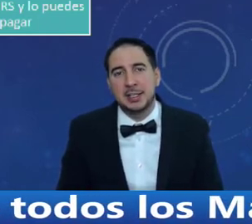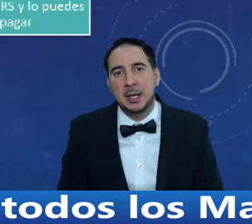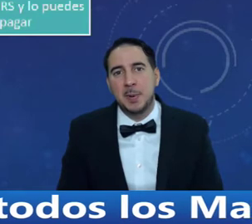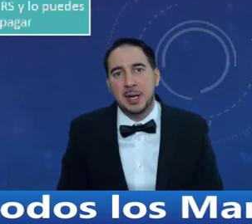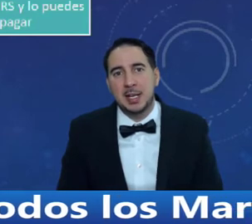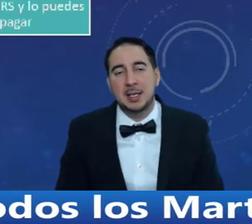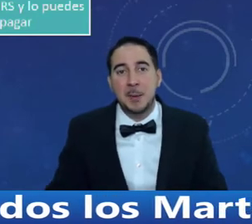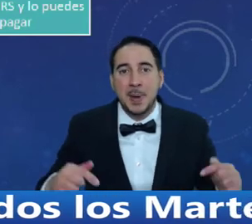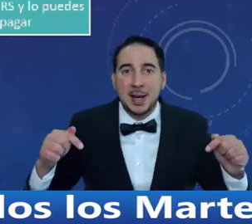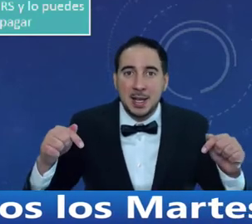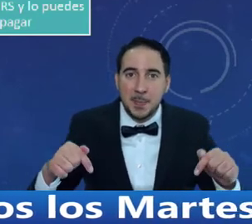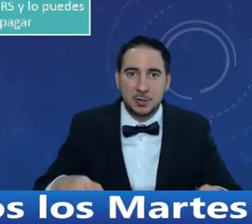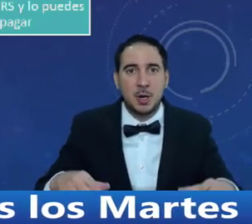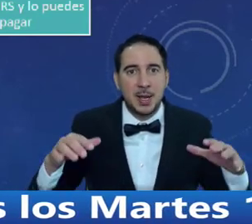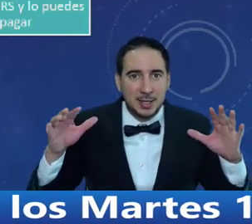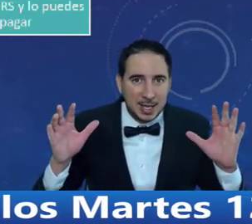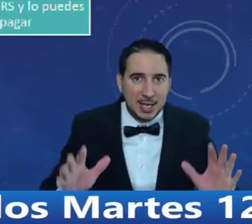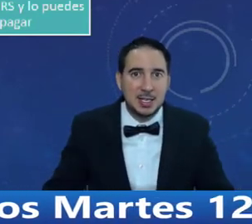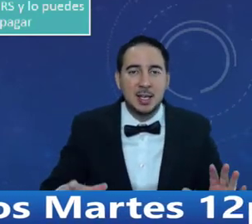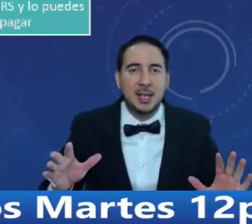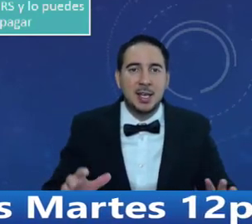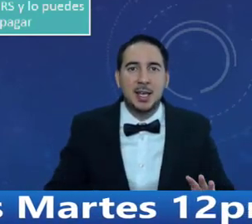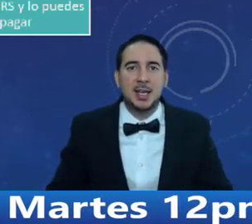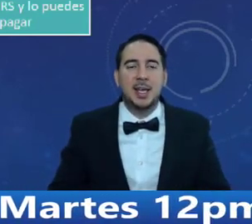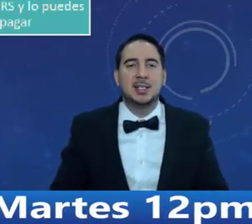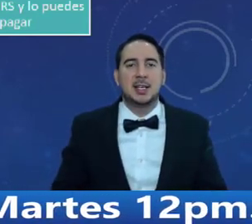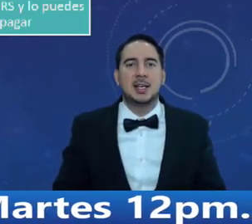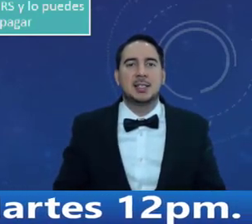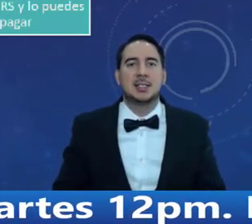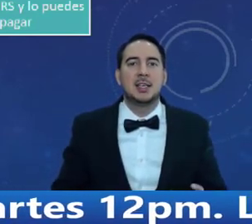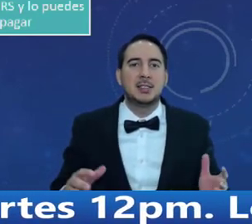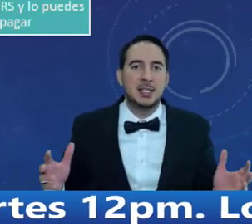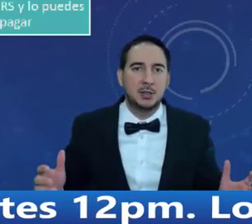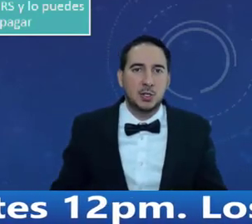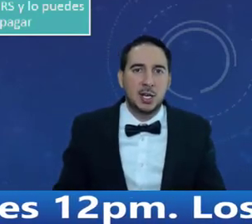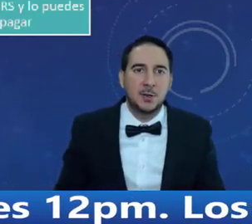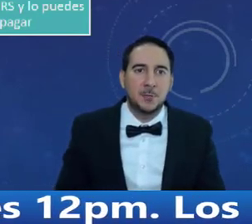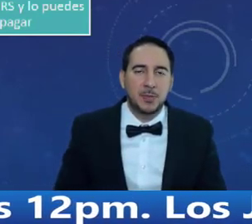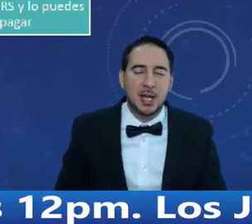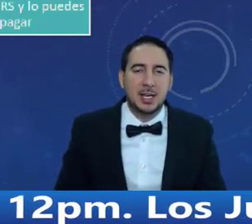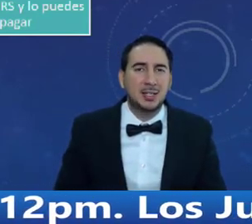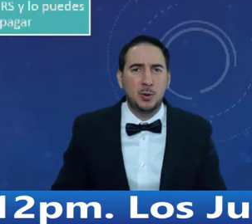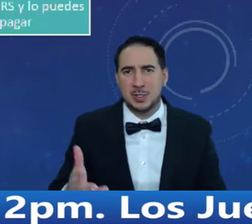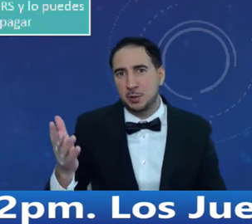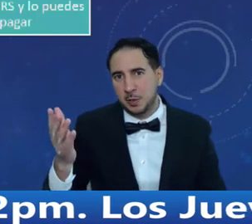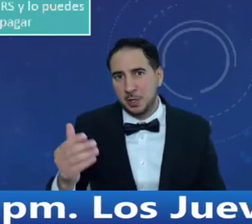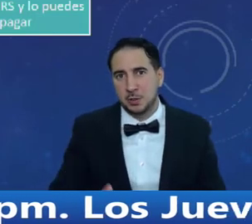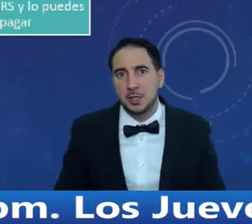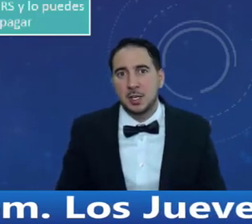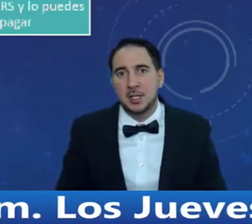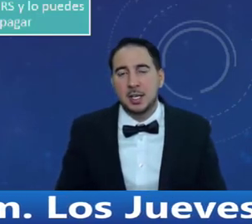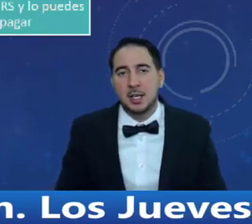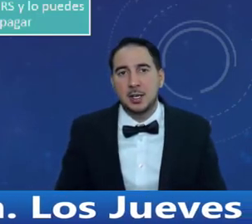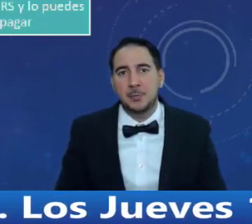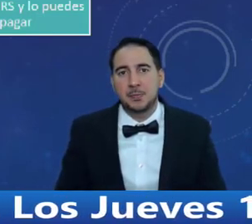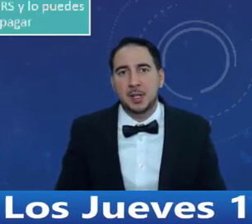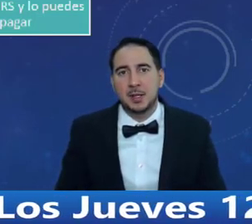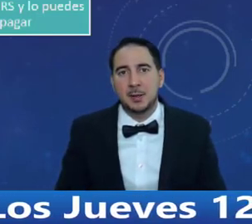placer de verlas. y verlas en persona, verlas estar ahí en esas casas y enseñándoselas al cliente o haciendo videos